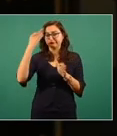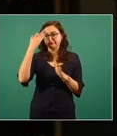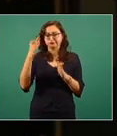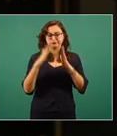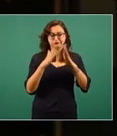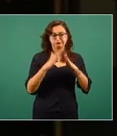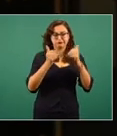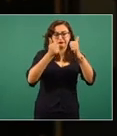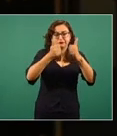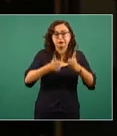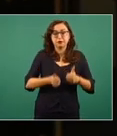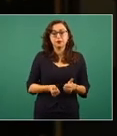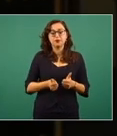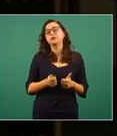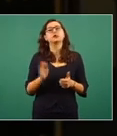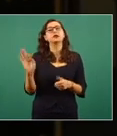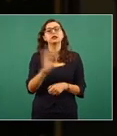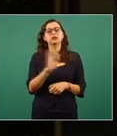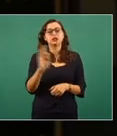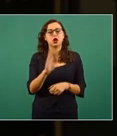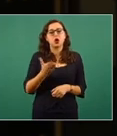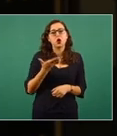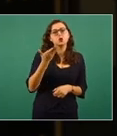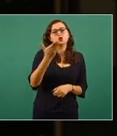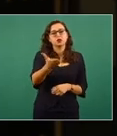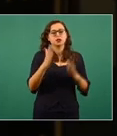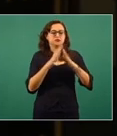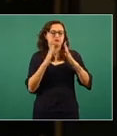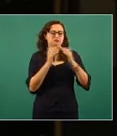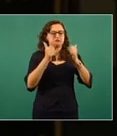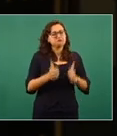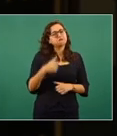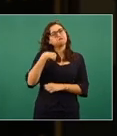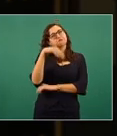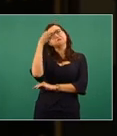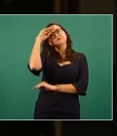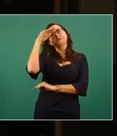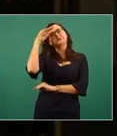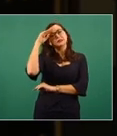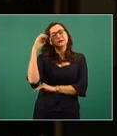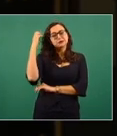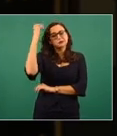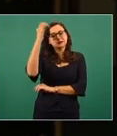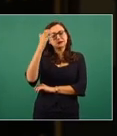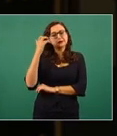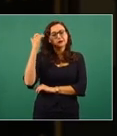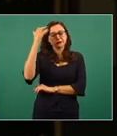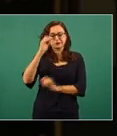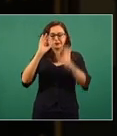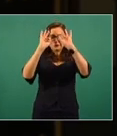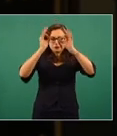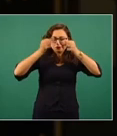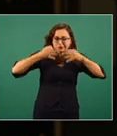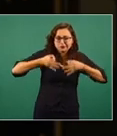hola hola, hola hola, bueno le decía que lo que acaban de ver es la respuesta épica del presidente Andrés